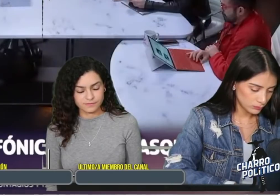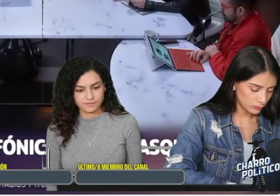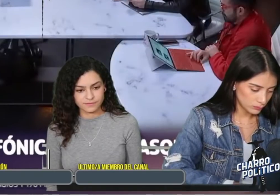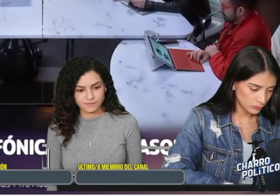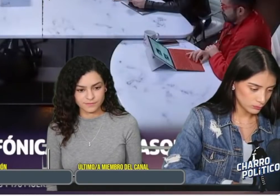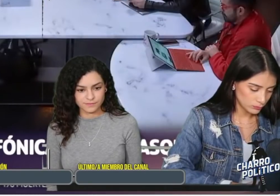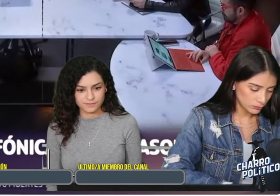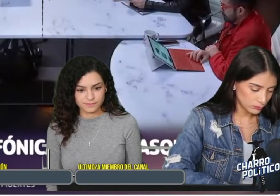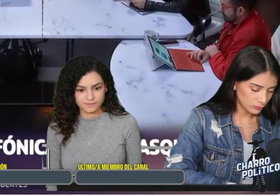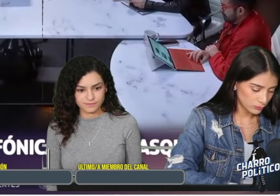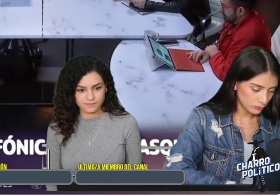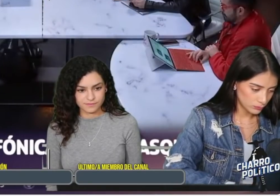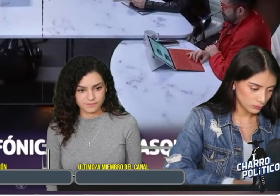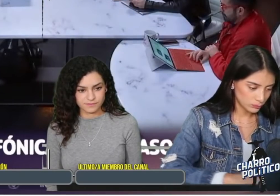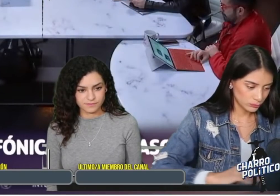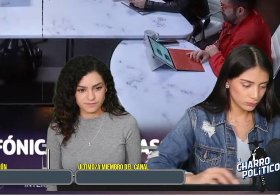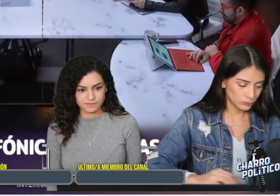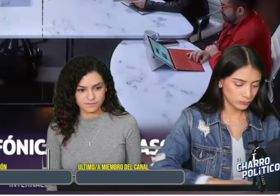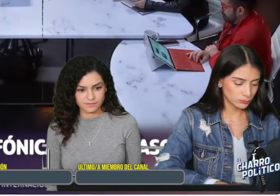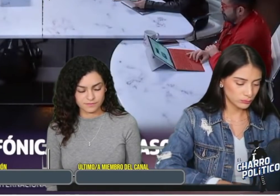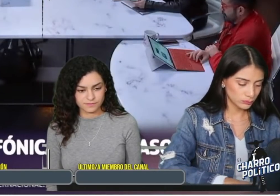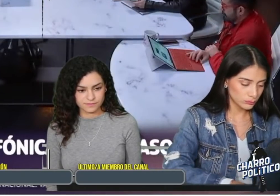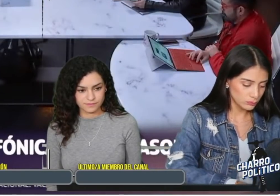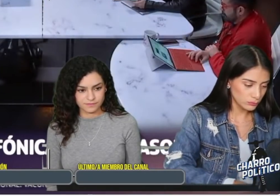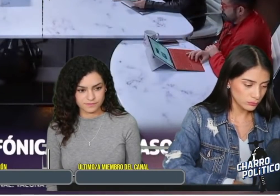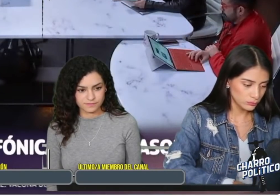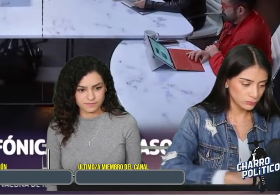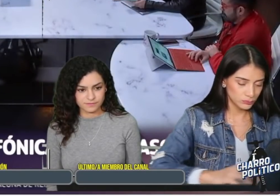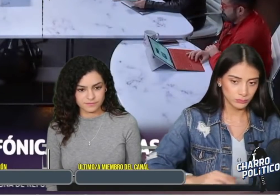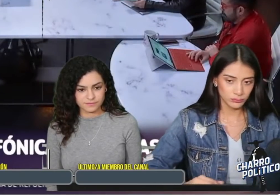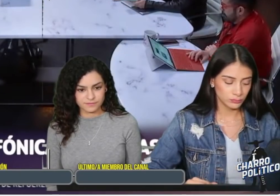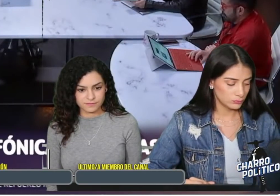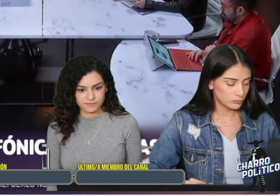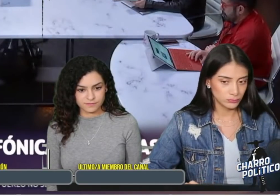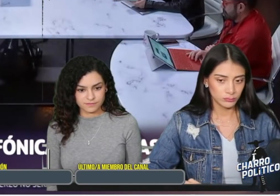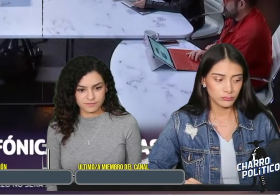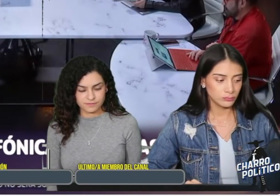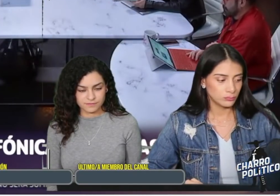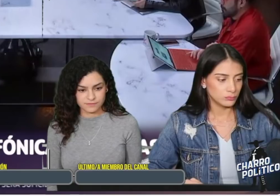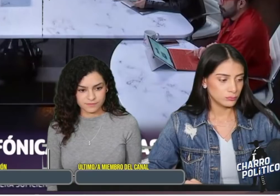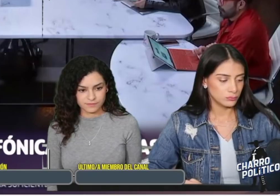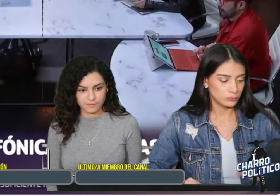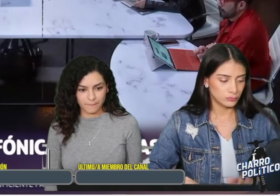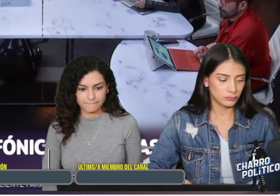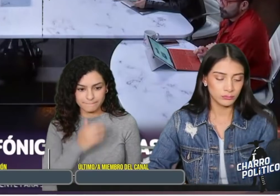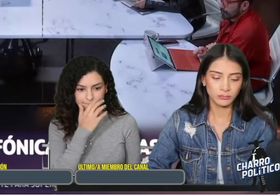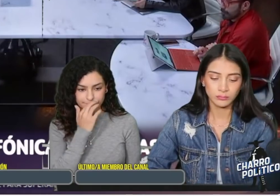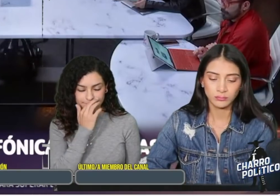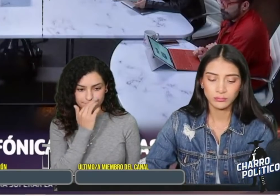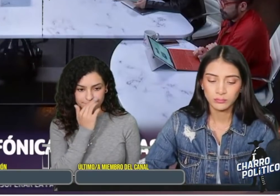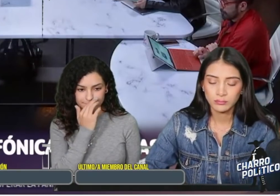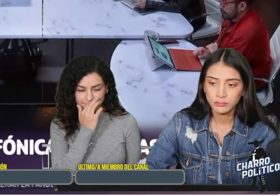todo empezó porque le subió la presión. Ale. Y le pusieron un medicamento